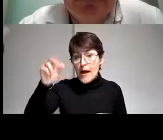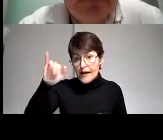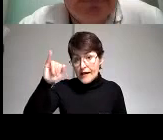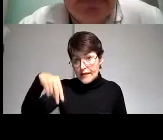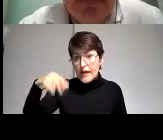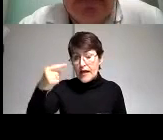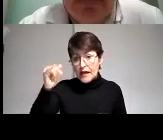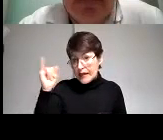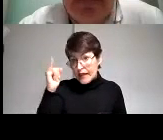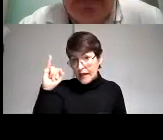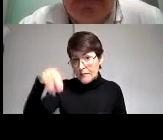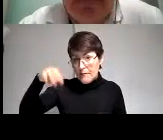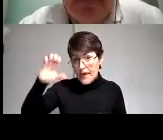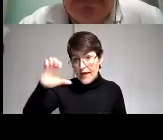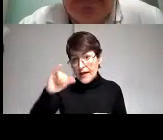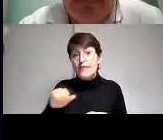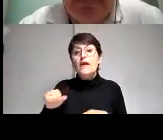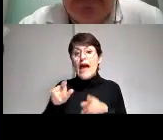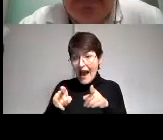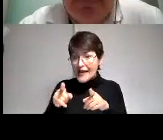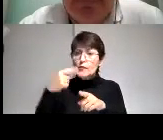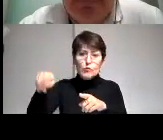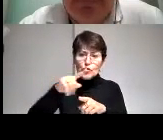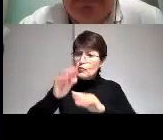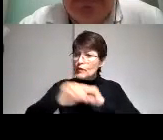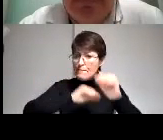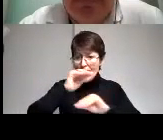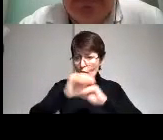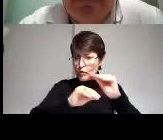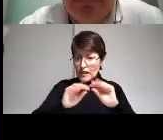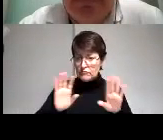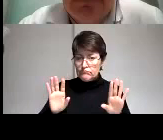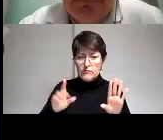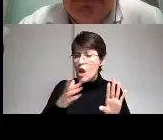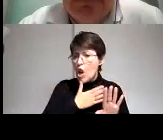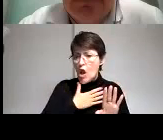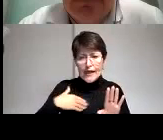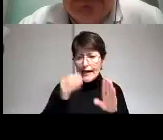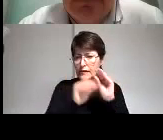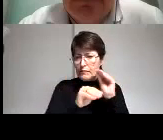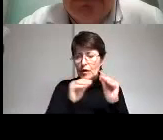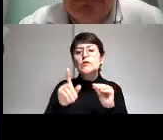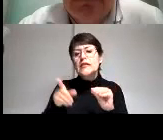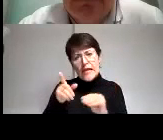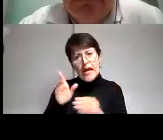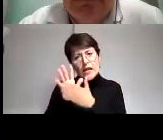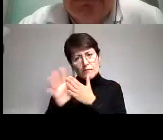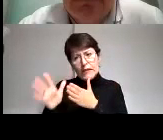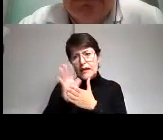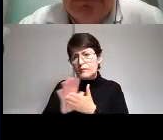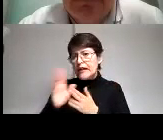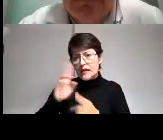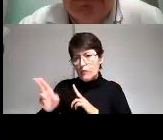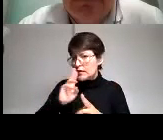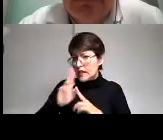Y bueno, allí le podréis empezar a hacer preguntas hasta que creemos este webinar, que ya cambiaremos de la forma de hacerle las